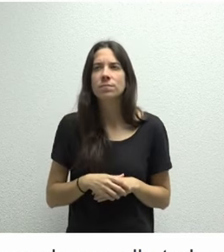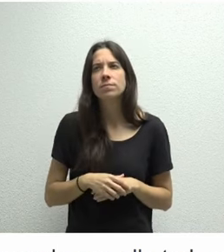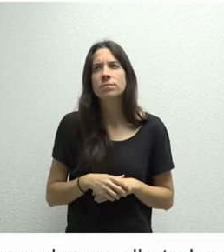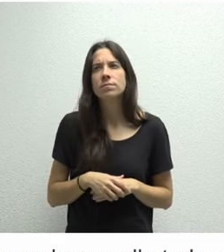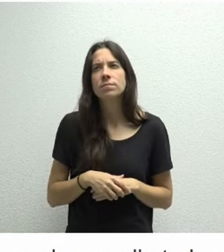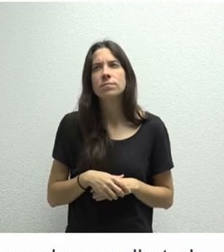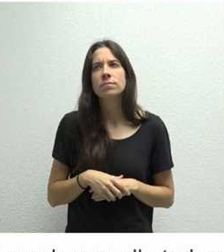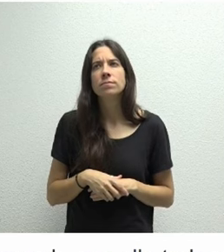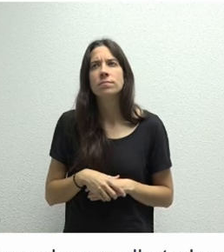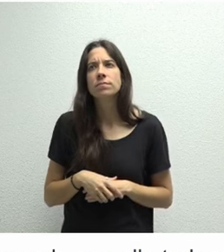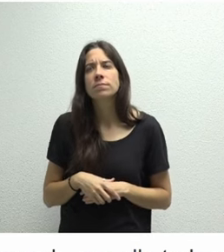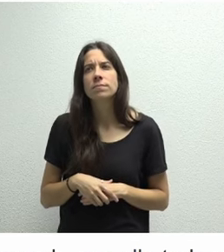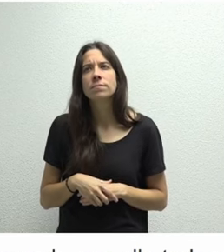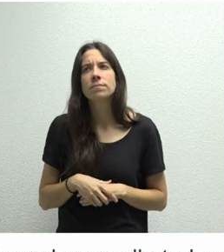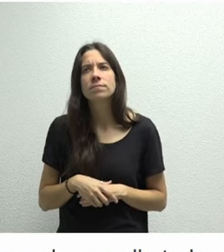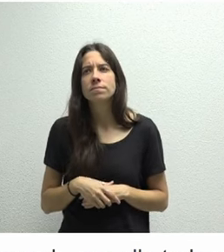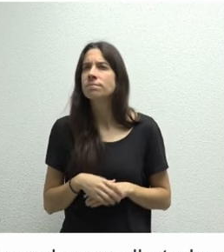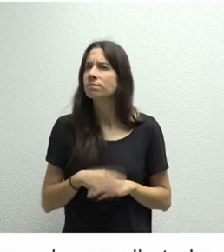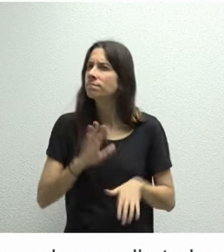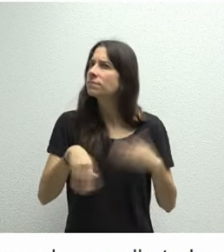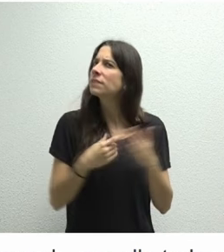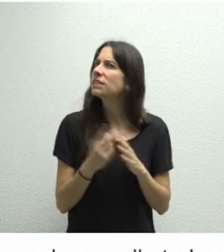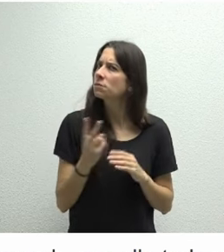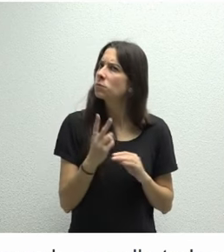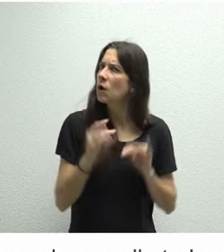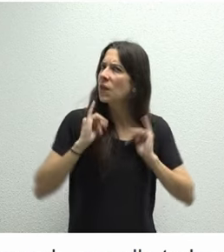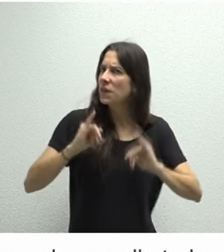fue muy divertido